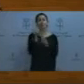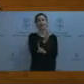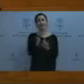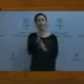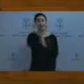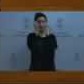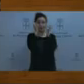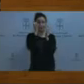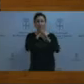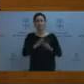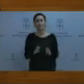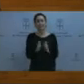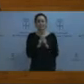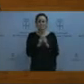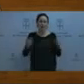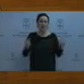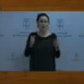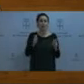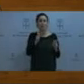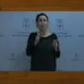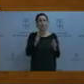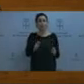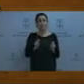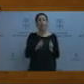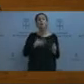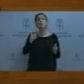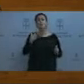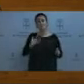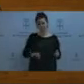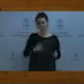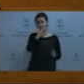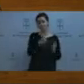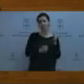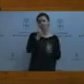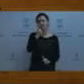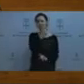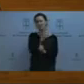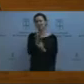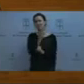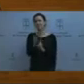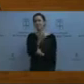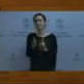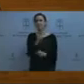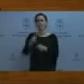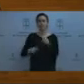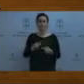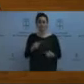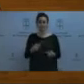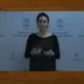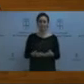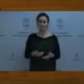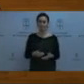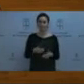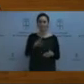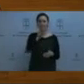las posibilidades o es sintomática de que otras formas de violencia se produzcan o existan, incluso en el ámbito familiar.